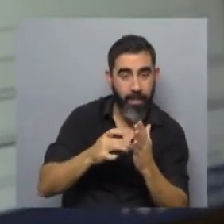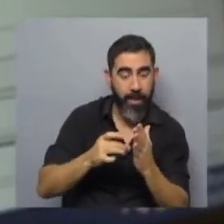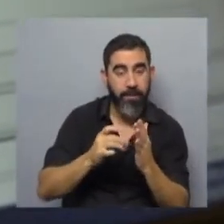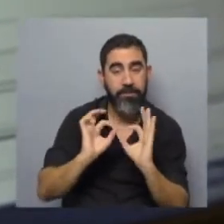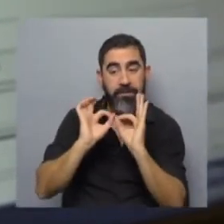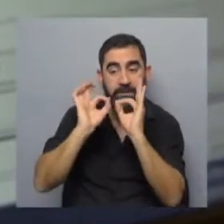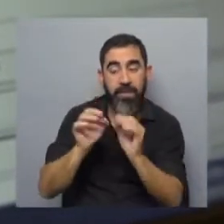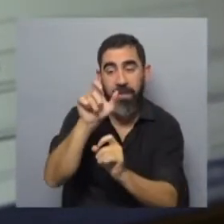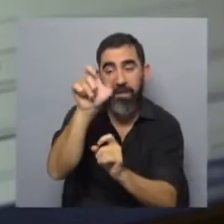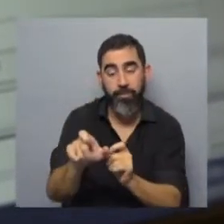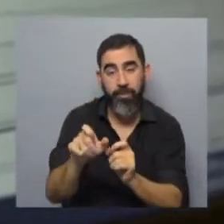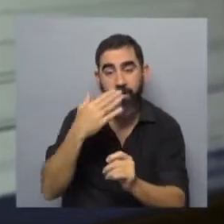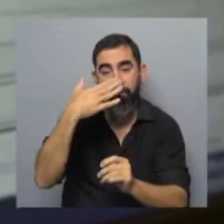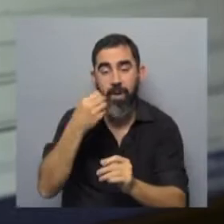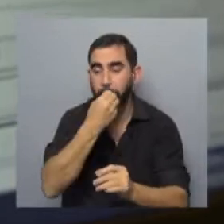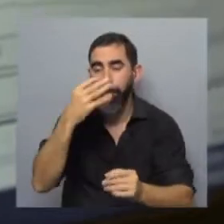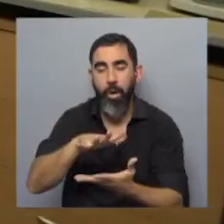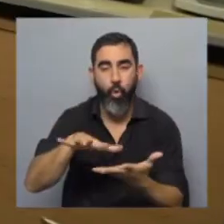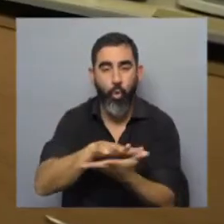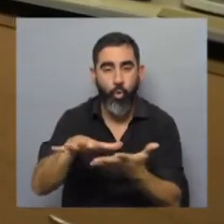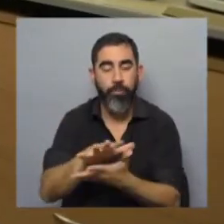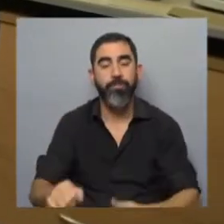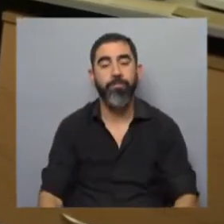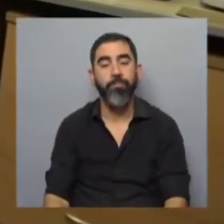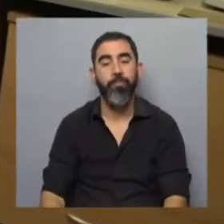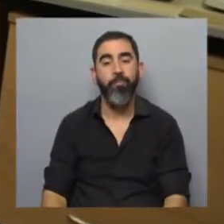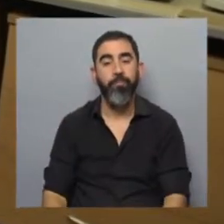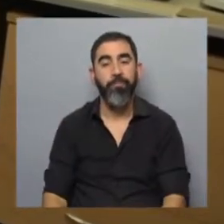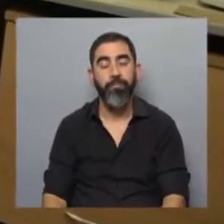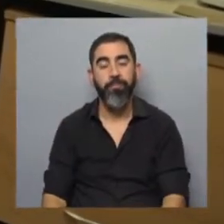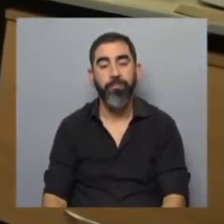lleguen al consumidor en las mejores condiciones.